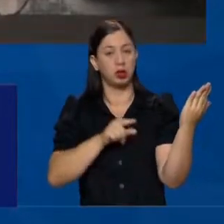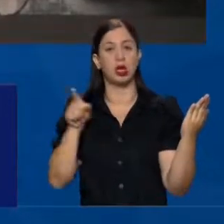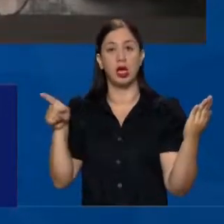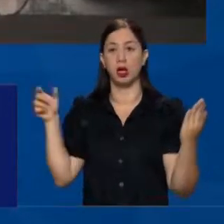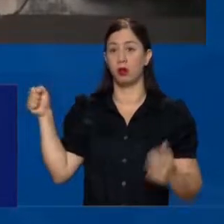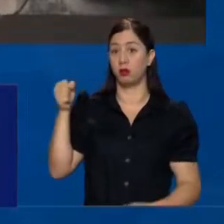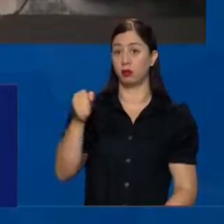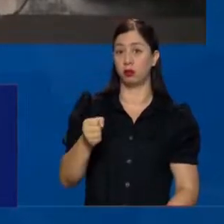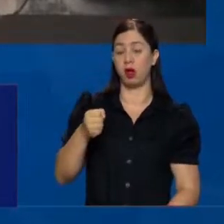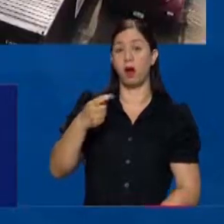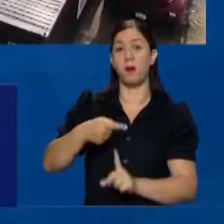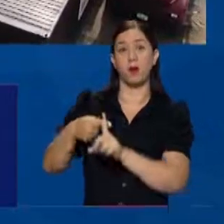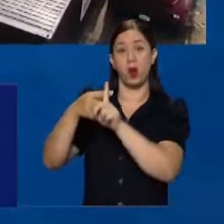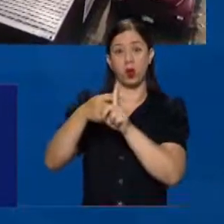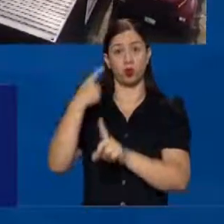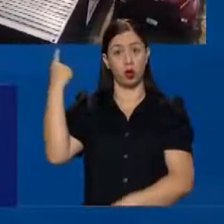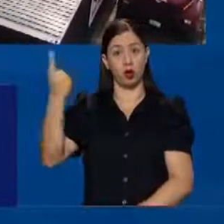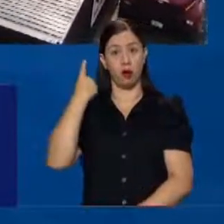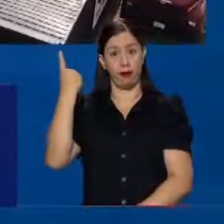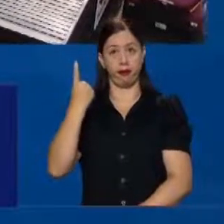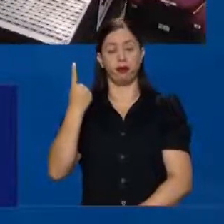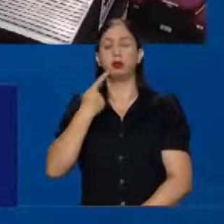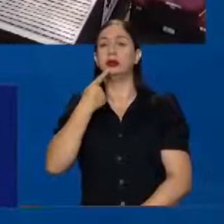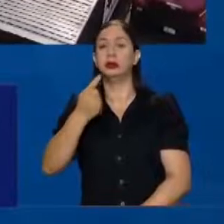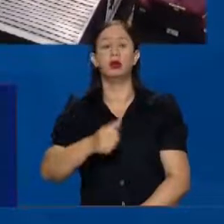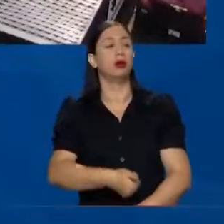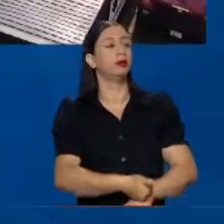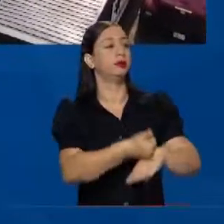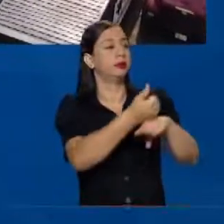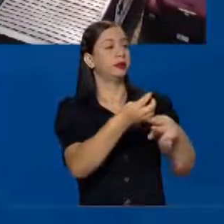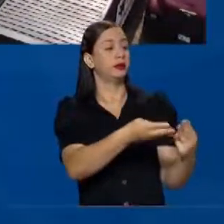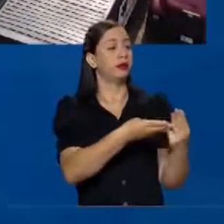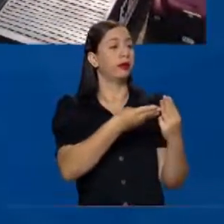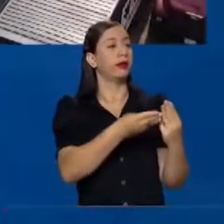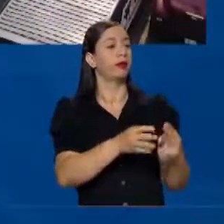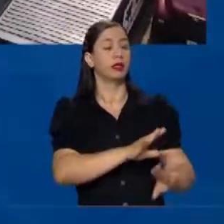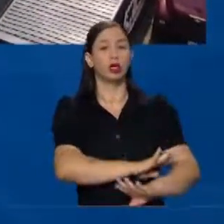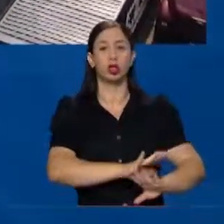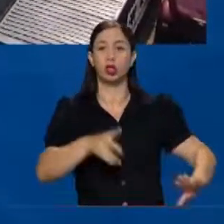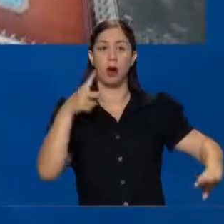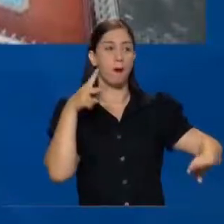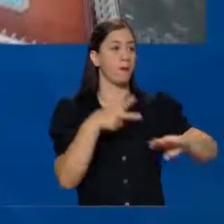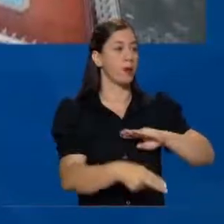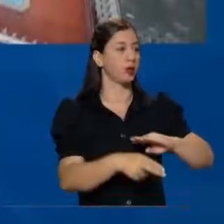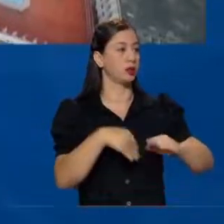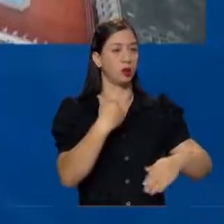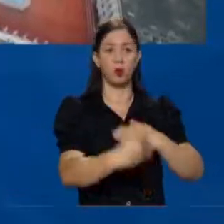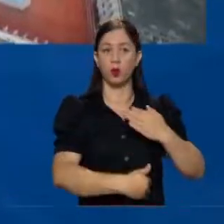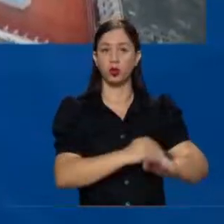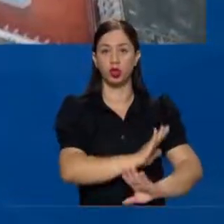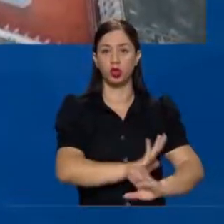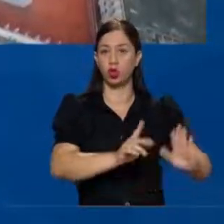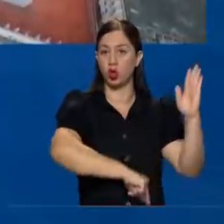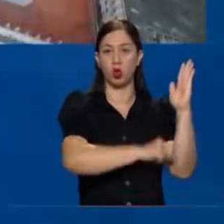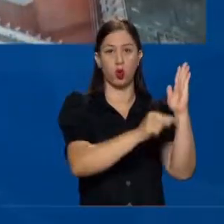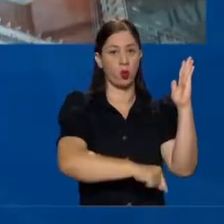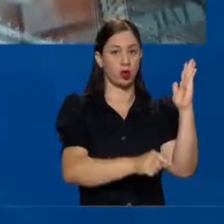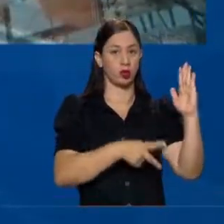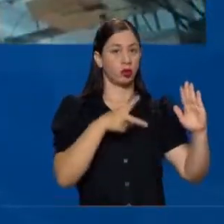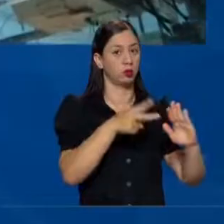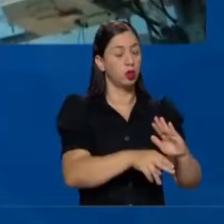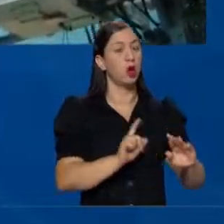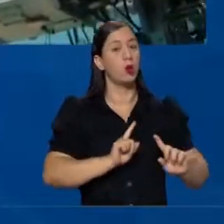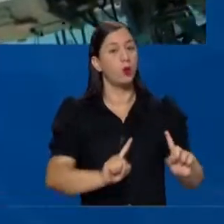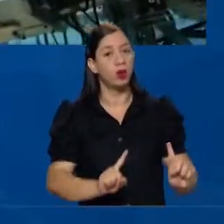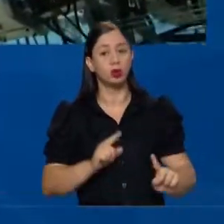Procuradora General de la Nación le ha solicitado a las directivas de Encali que suspendan la ejecución de este contrato mientras se adelantan